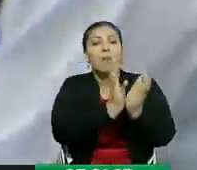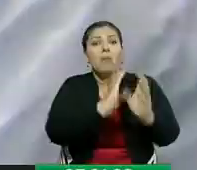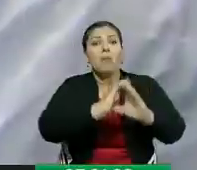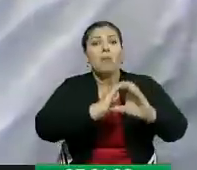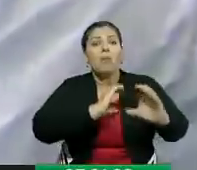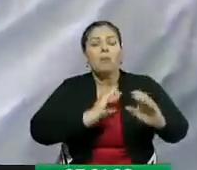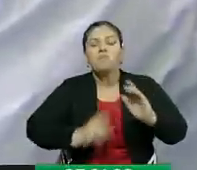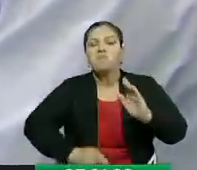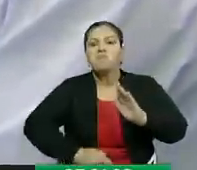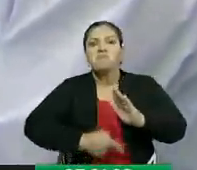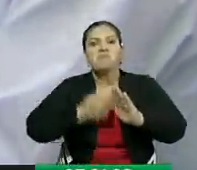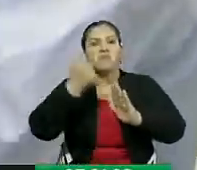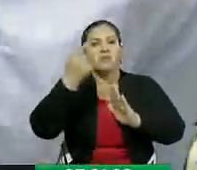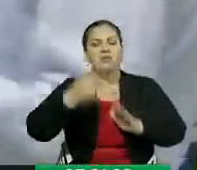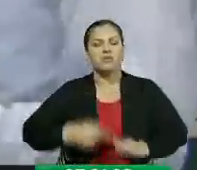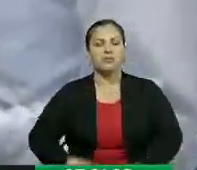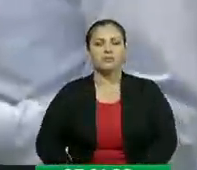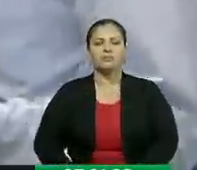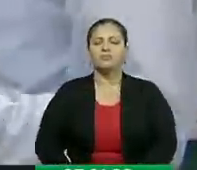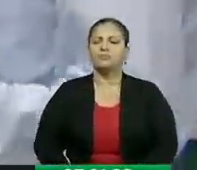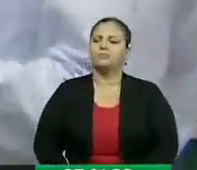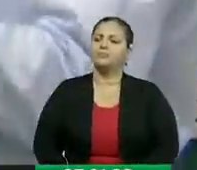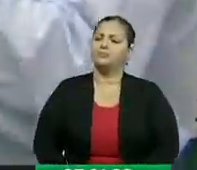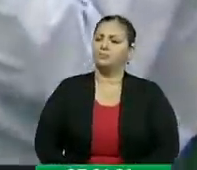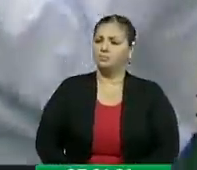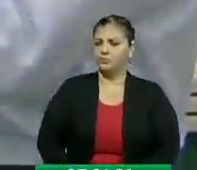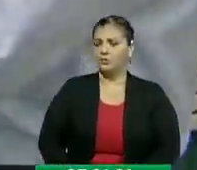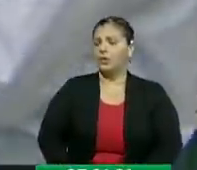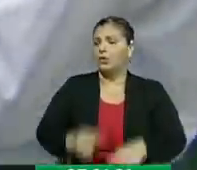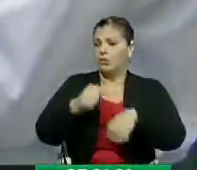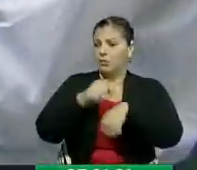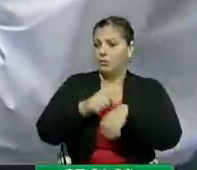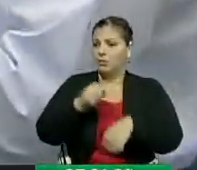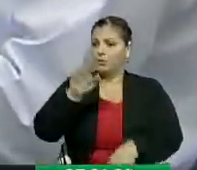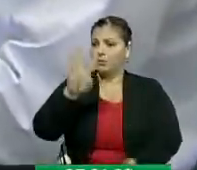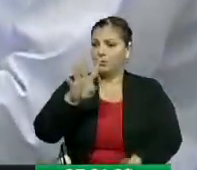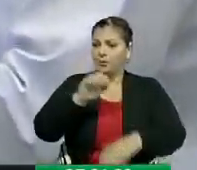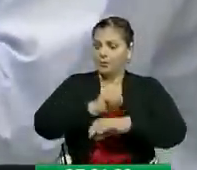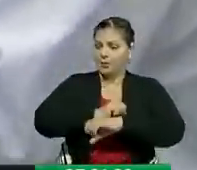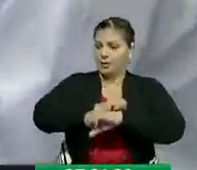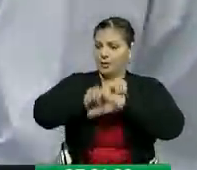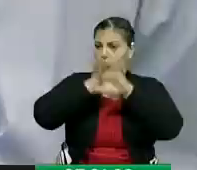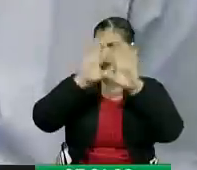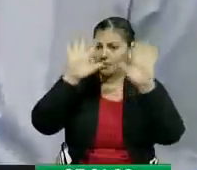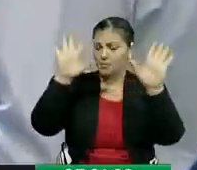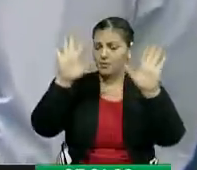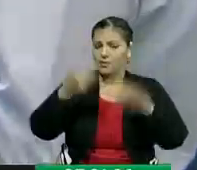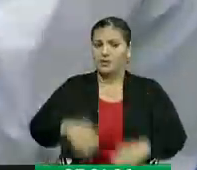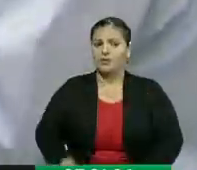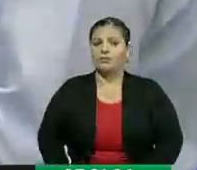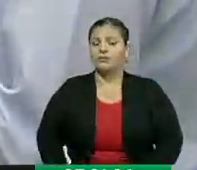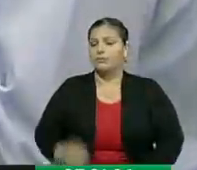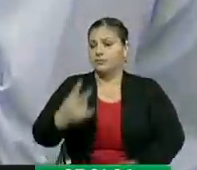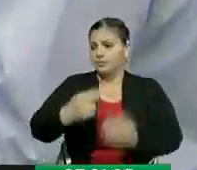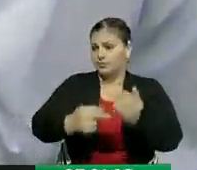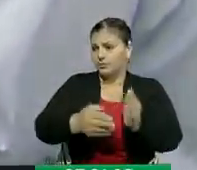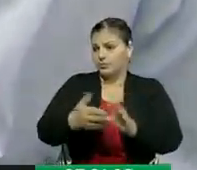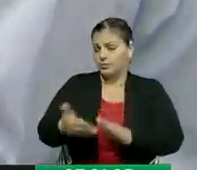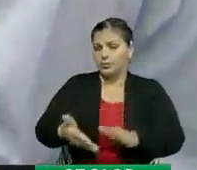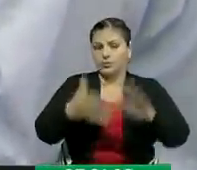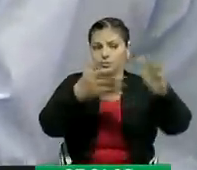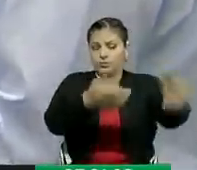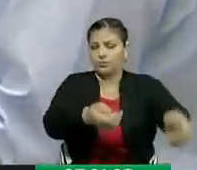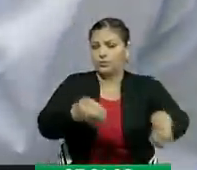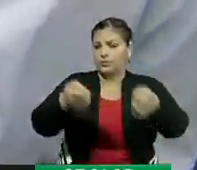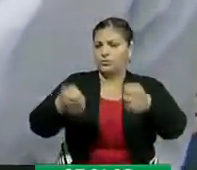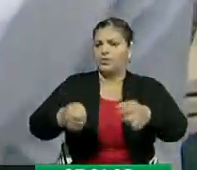4 de la mañana, decidieron trasladarlo hasta acá. ¿Cómo vio usted de pronto ese recibimiento por parte de la afición, por parte de la hinchada